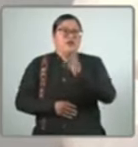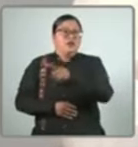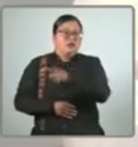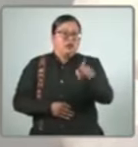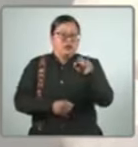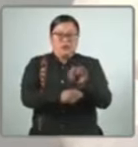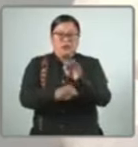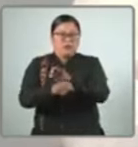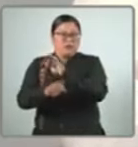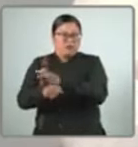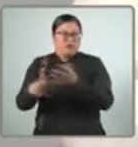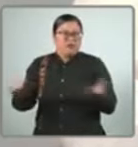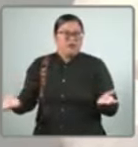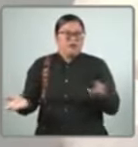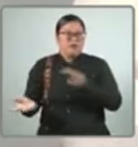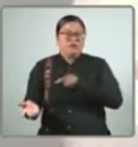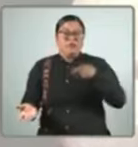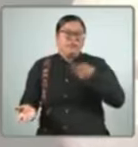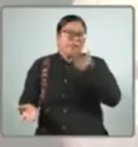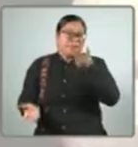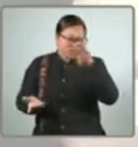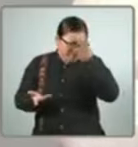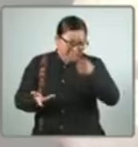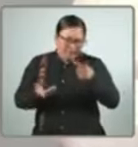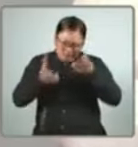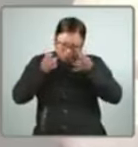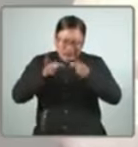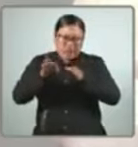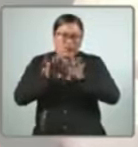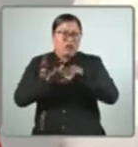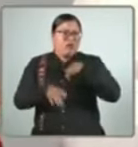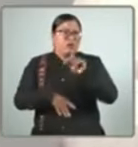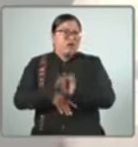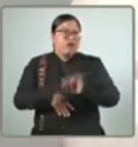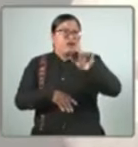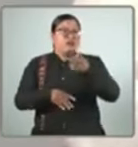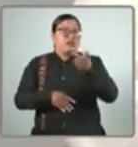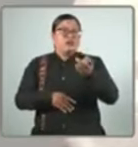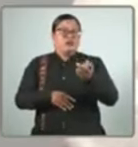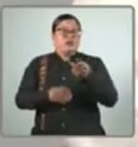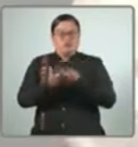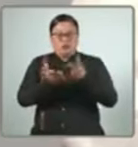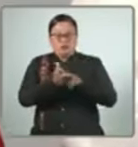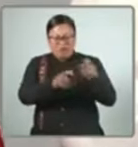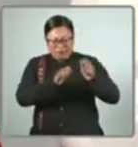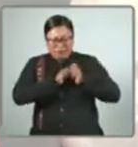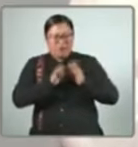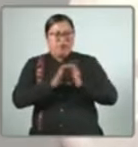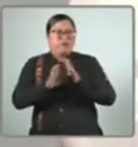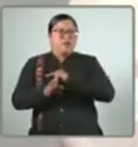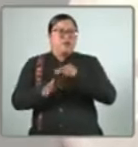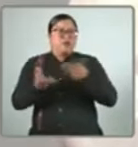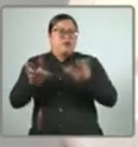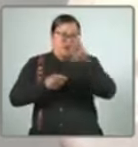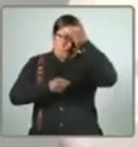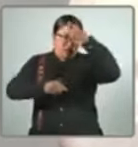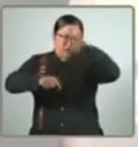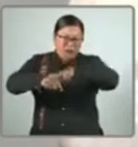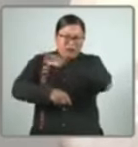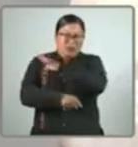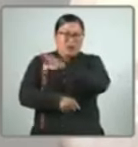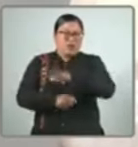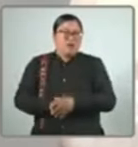que ponemos lo mejor de nosotros como personas profesionistas y en el noble encargo que nos toca desempeñar, en este caso como directora